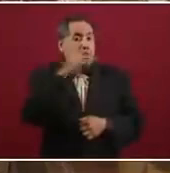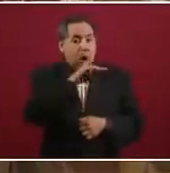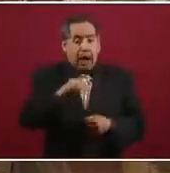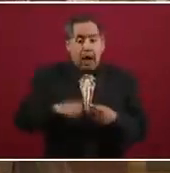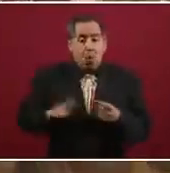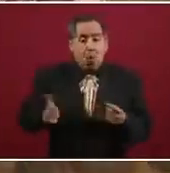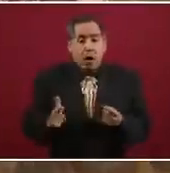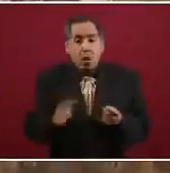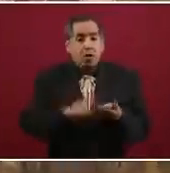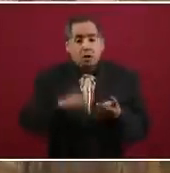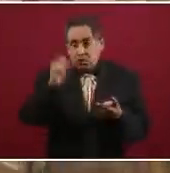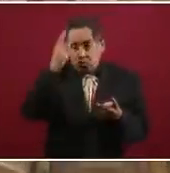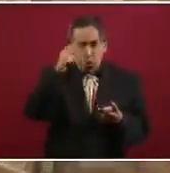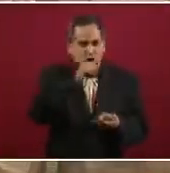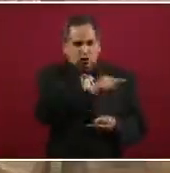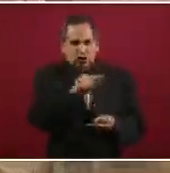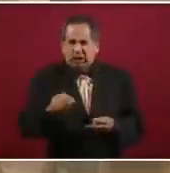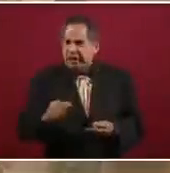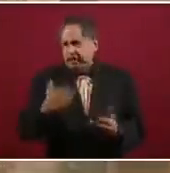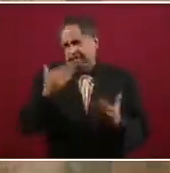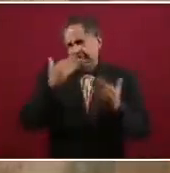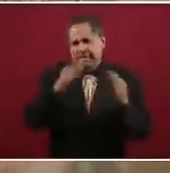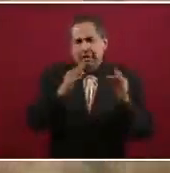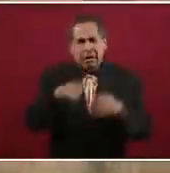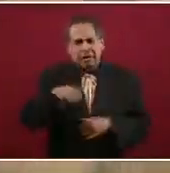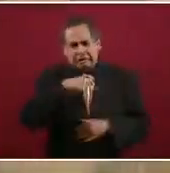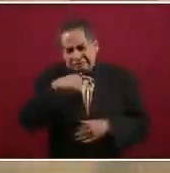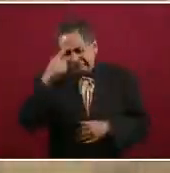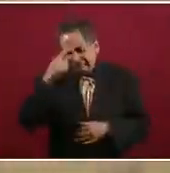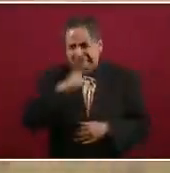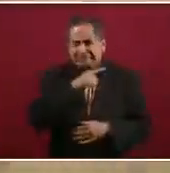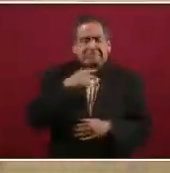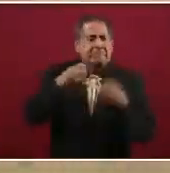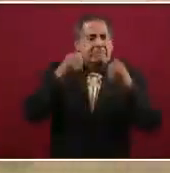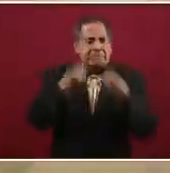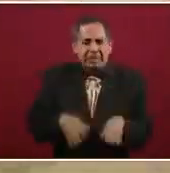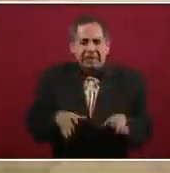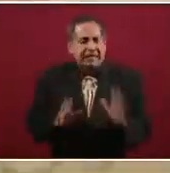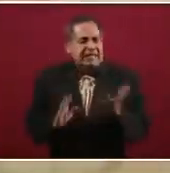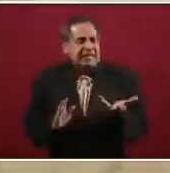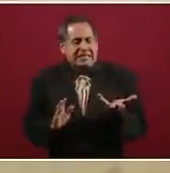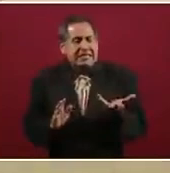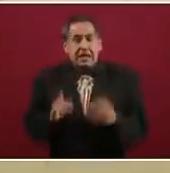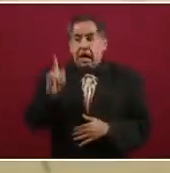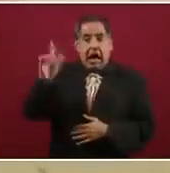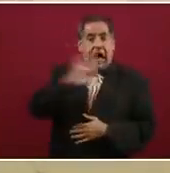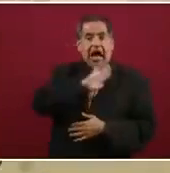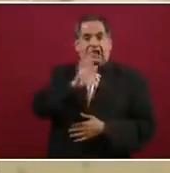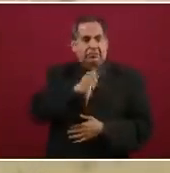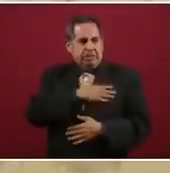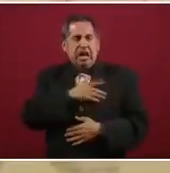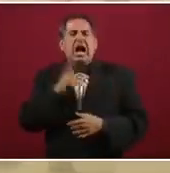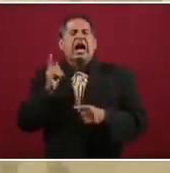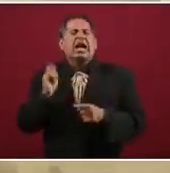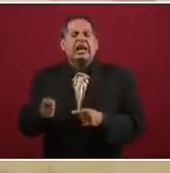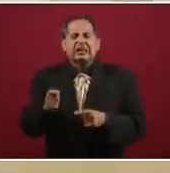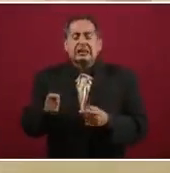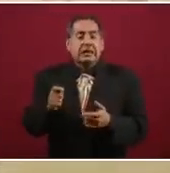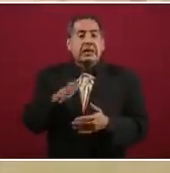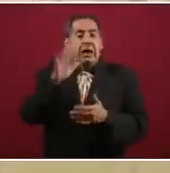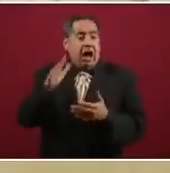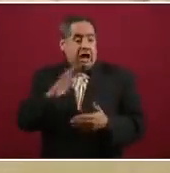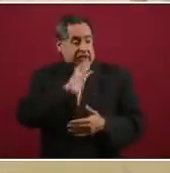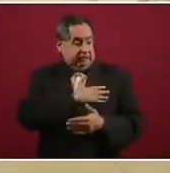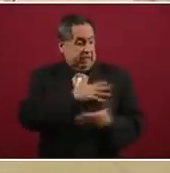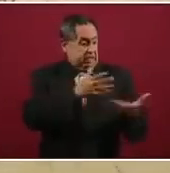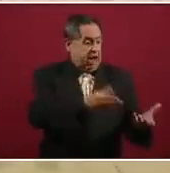y San Luis Potosí, decidieron que estaba todo perdido y que los españoles iban a entregar el Reino